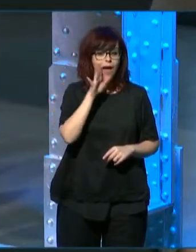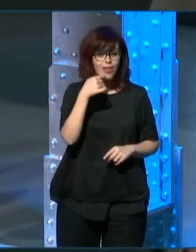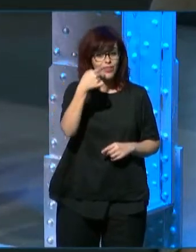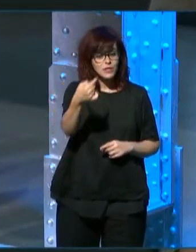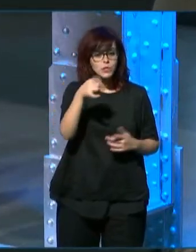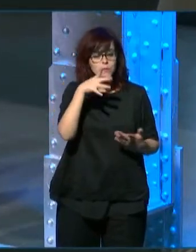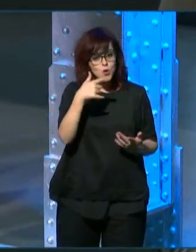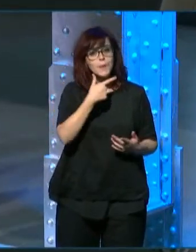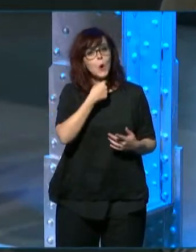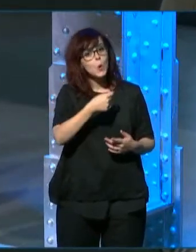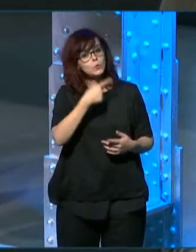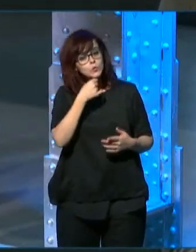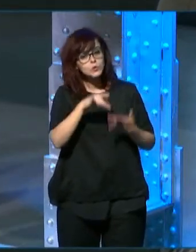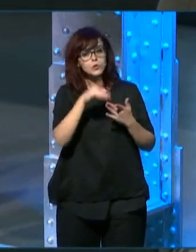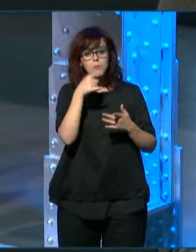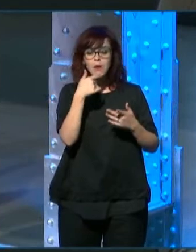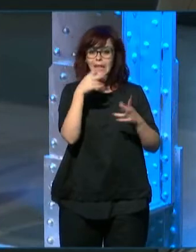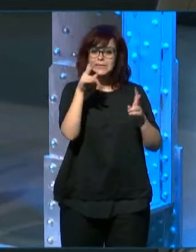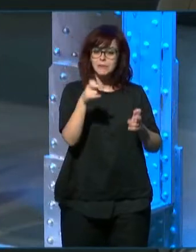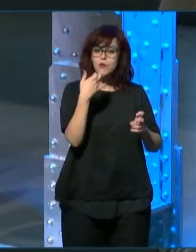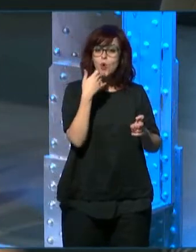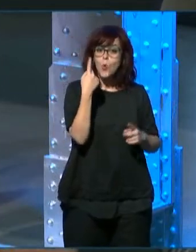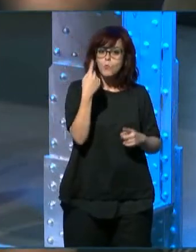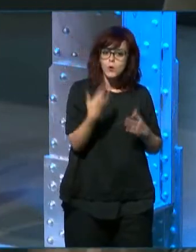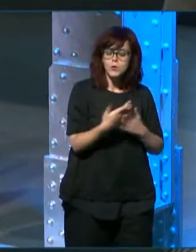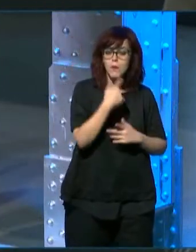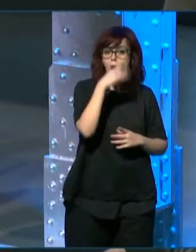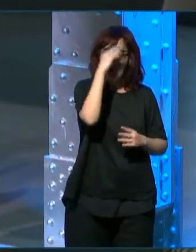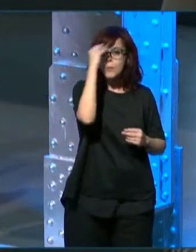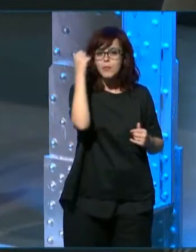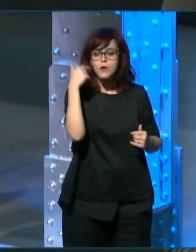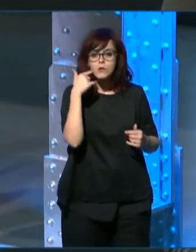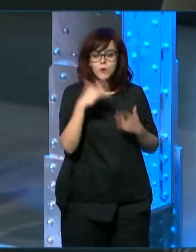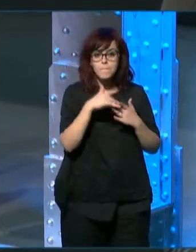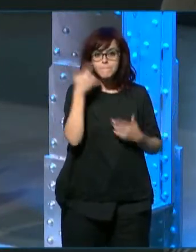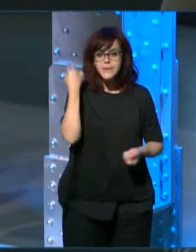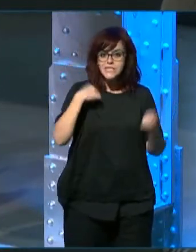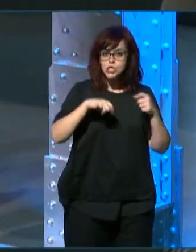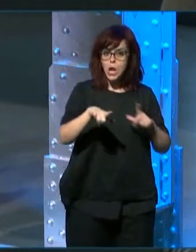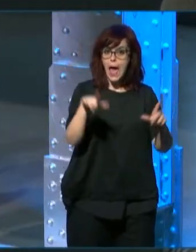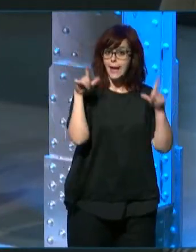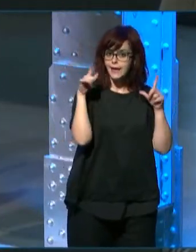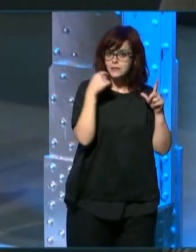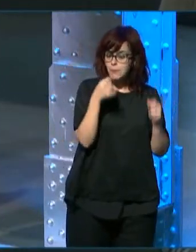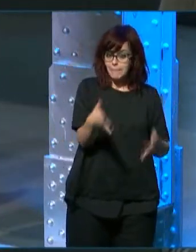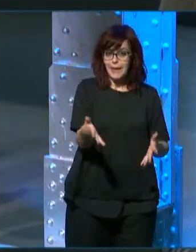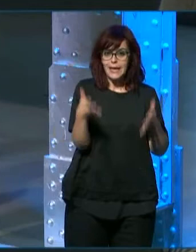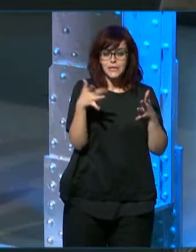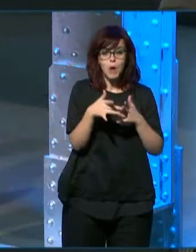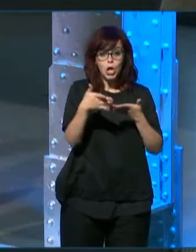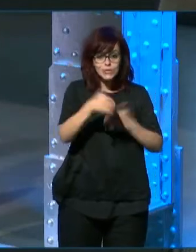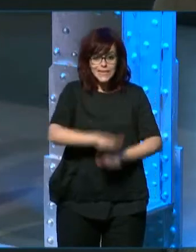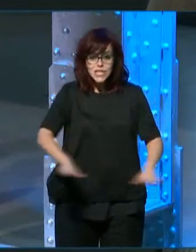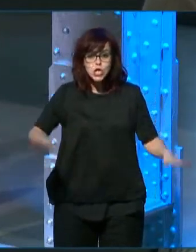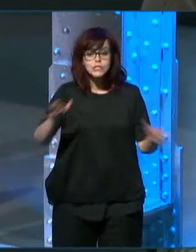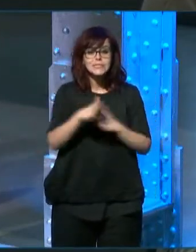no hayáis cortado, que no hayáis corregido. Por ejemplo, yo en un momento determinado me olvido del nombre de uno de mis personajes, que es algo que me encanta. O sea, cuando a los niños en los